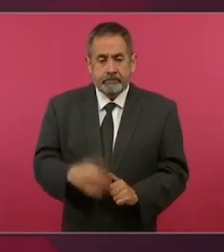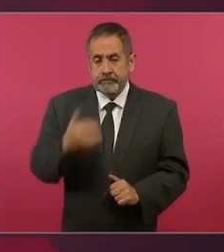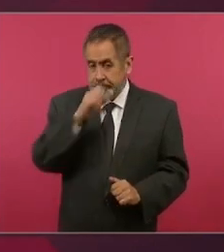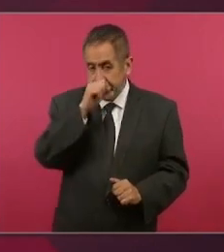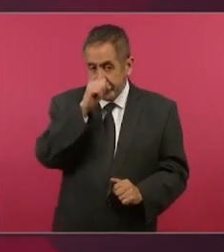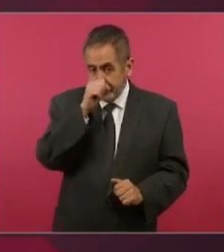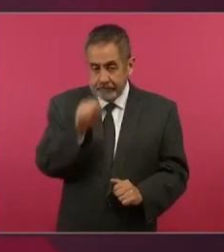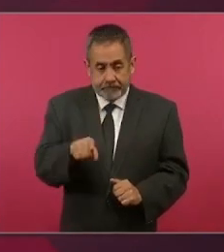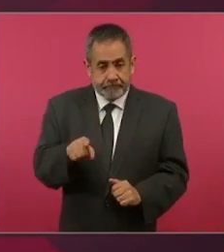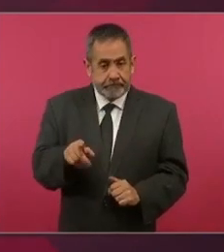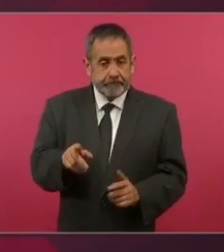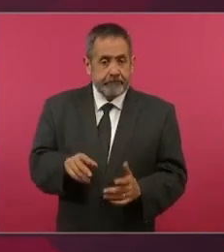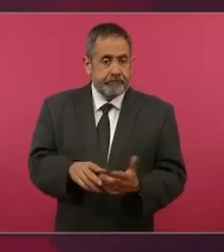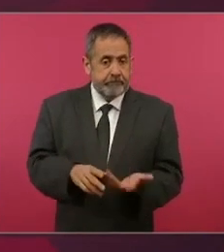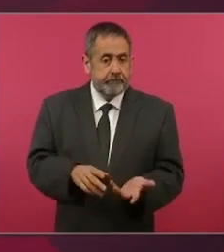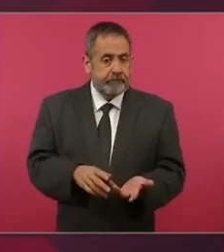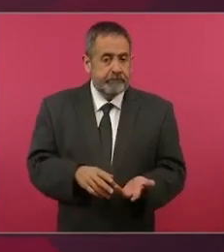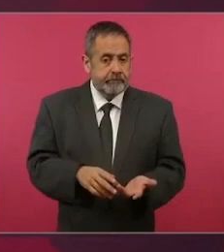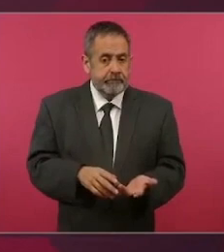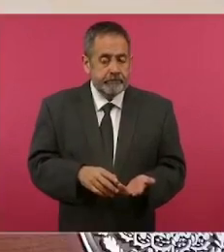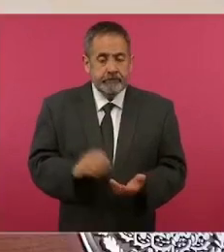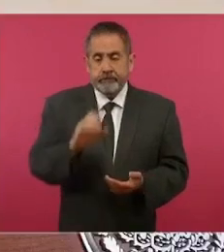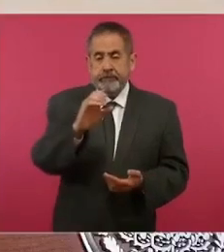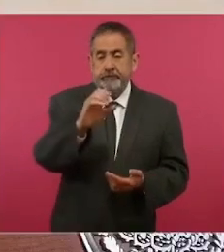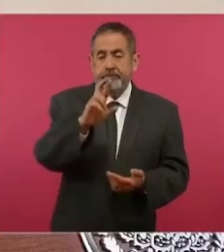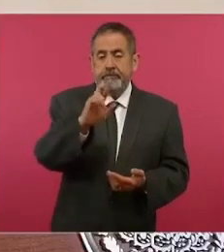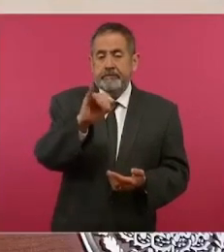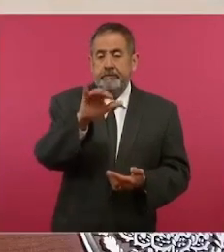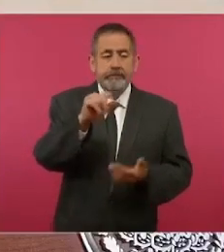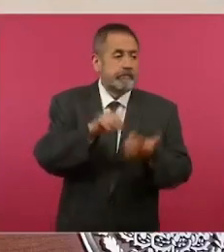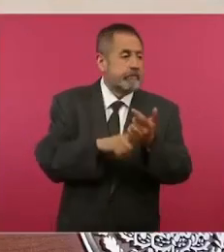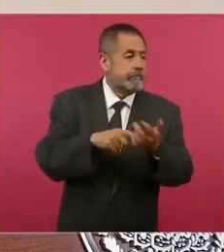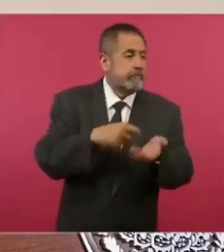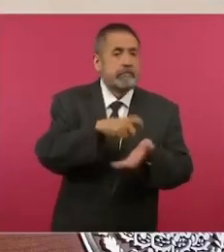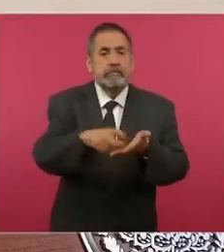y no solo no hay crisis de consumo,